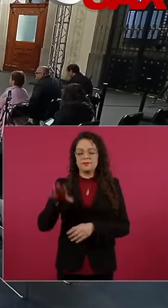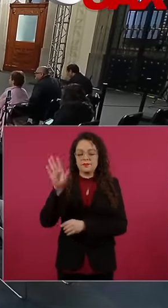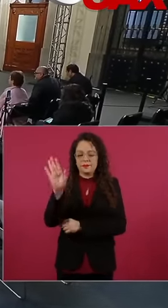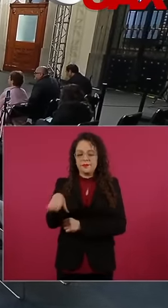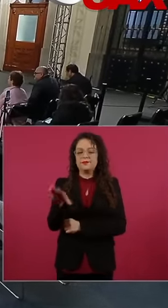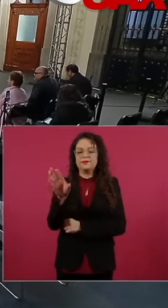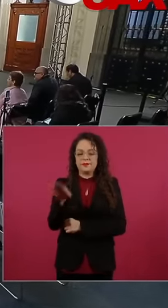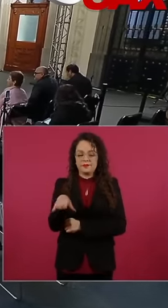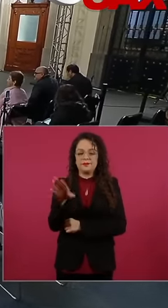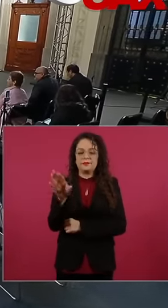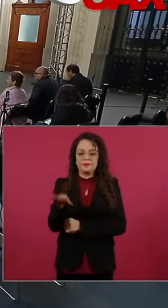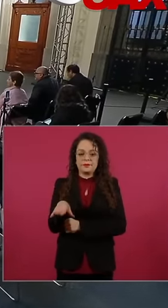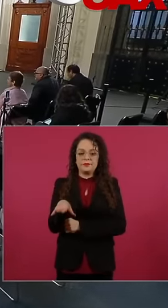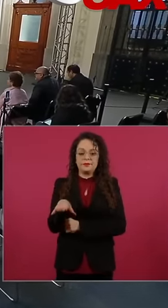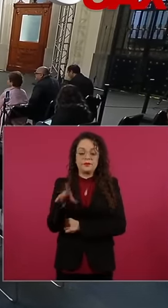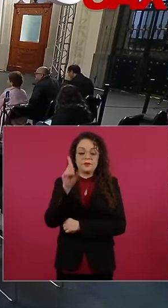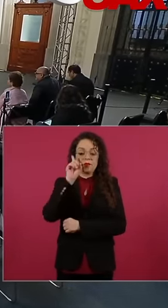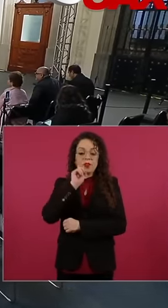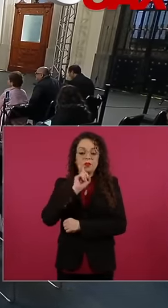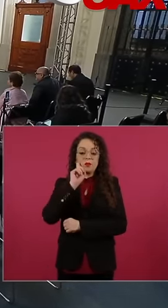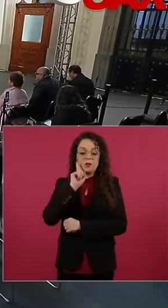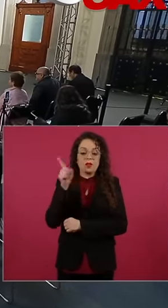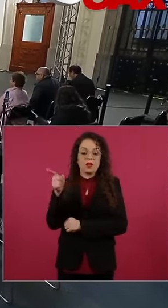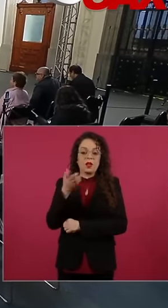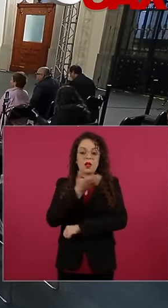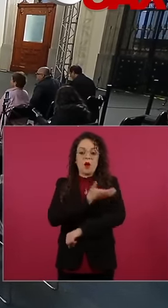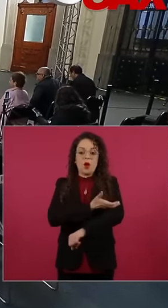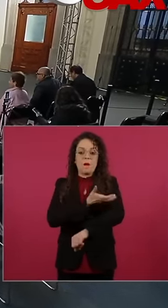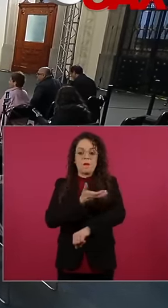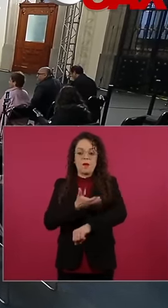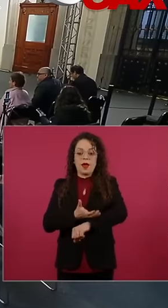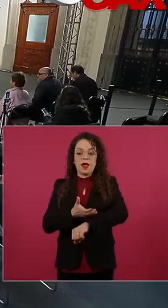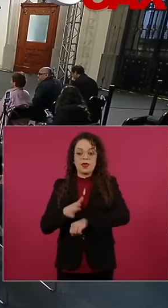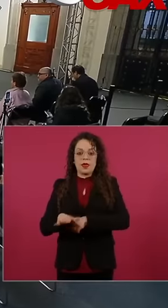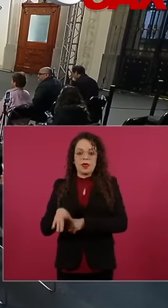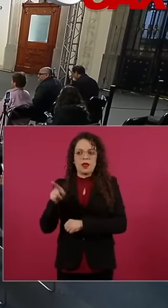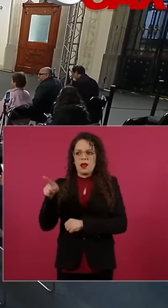una compañera, ya les vamos a dar todos los datos. Ponla,